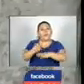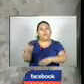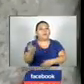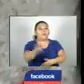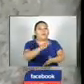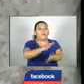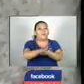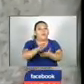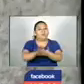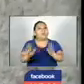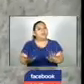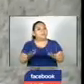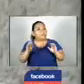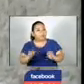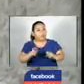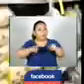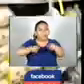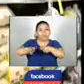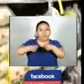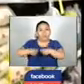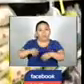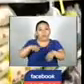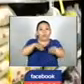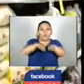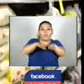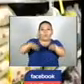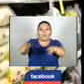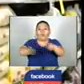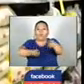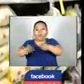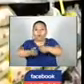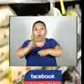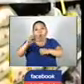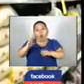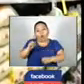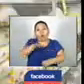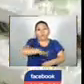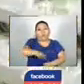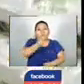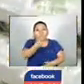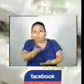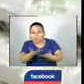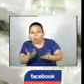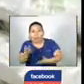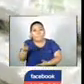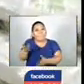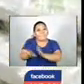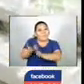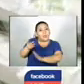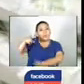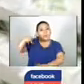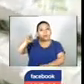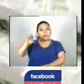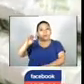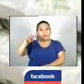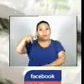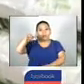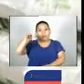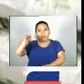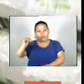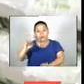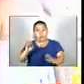ya que pretenden regular el cobro en los parqueos y de las propinas en los diferentes establecimientos, además de